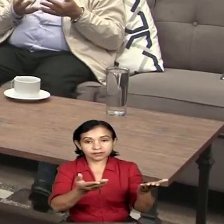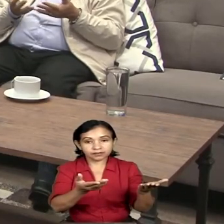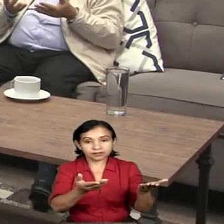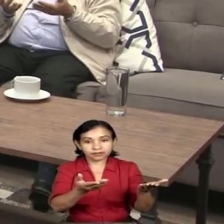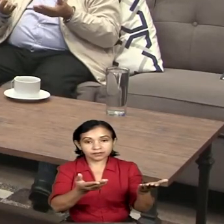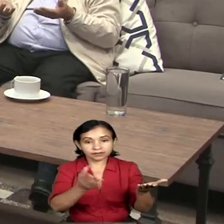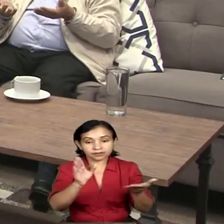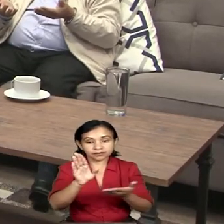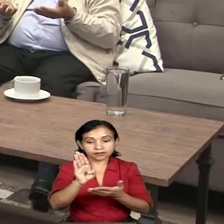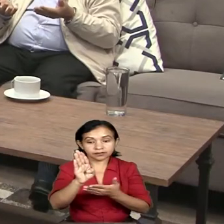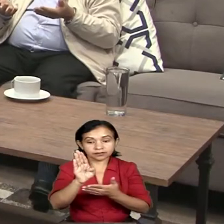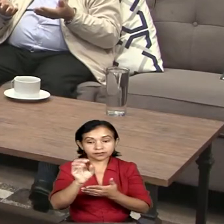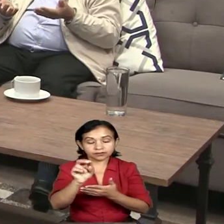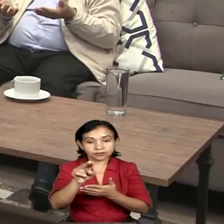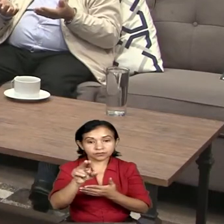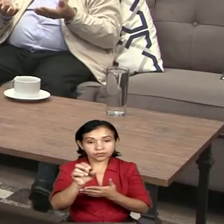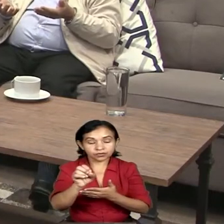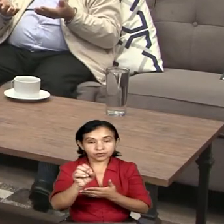bonos solidarios